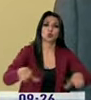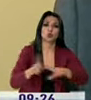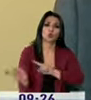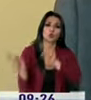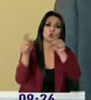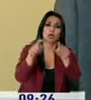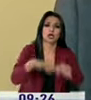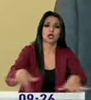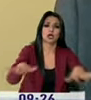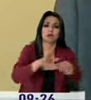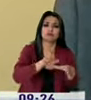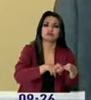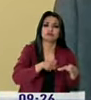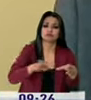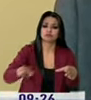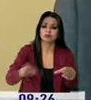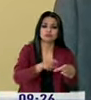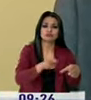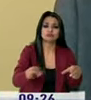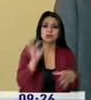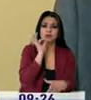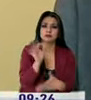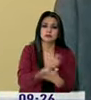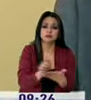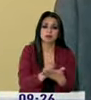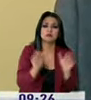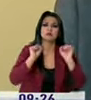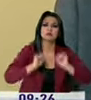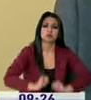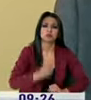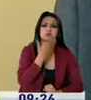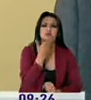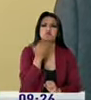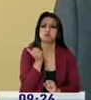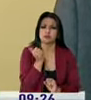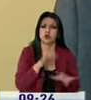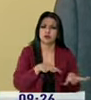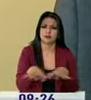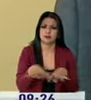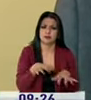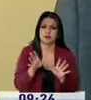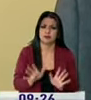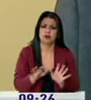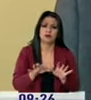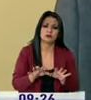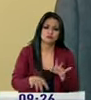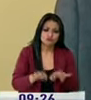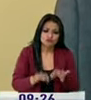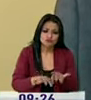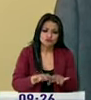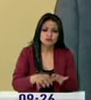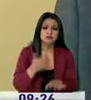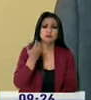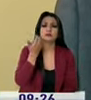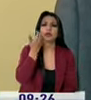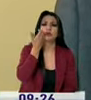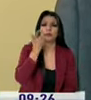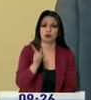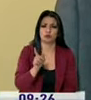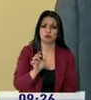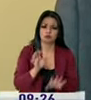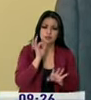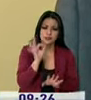a otros establecimientos con la finalidad de lograr que toda la operación y la parte logística de la